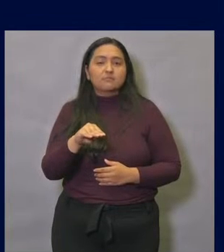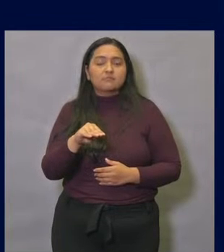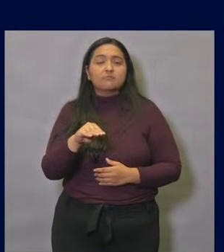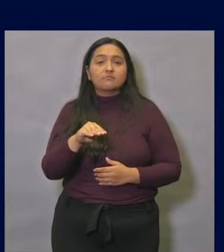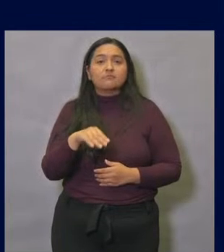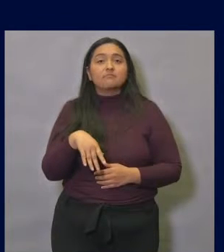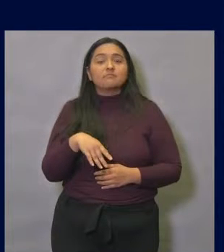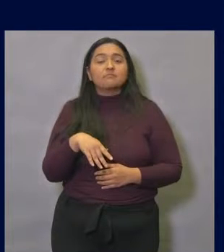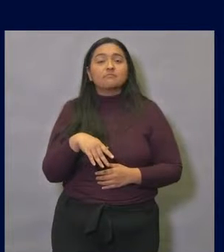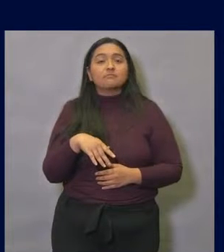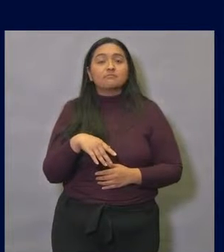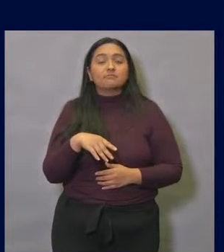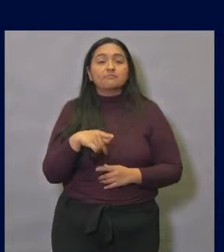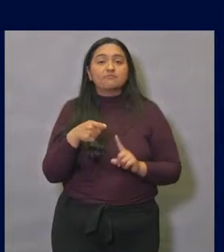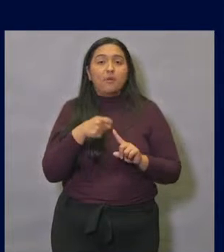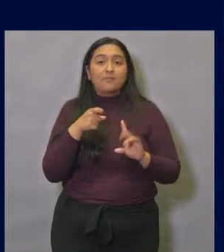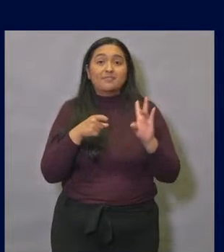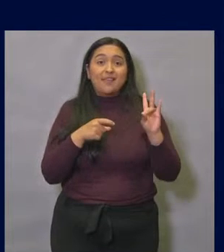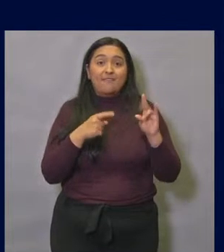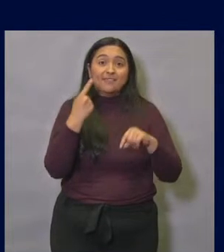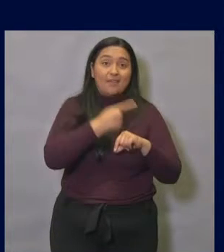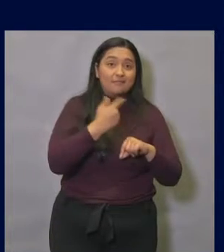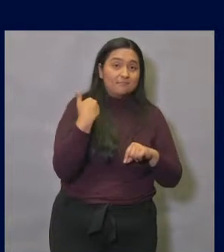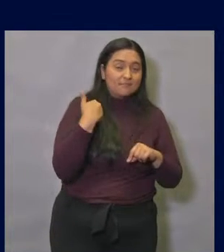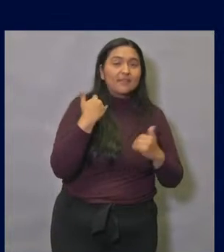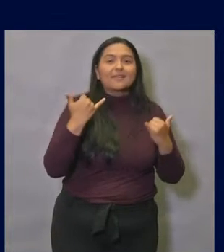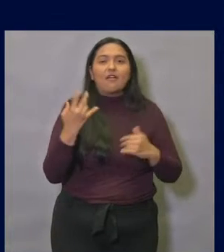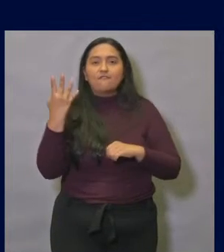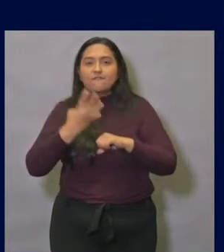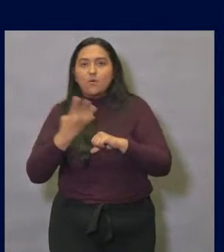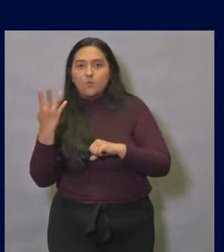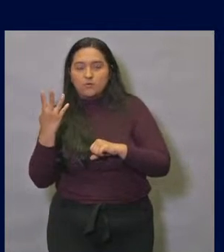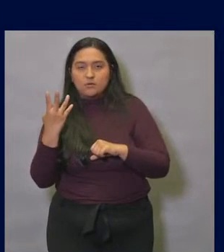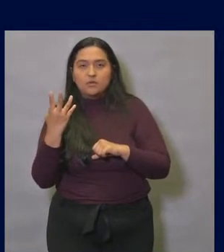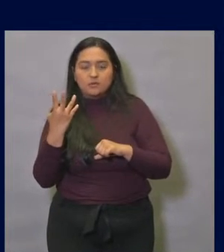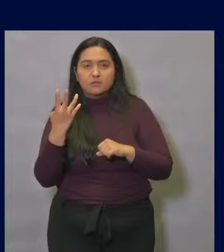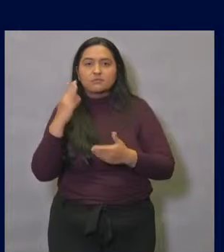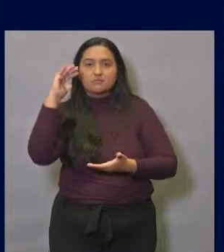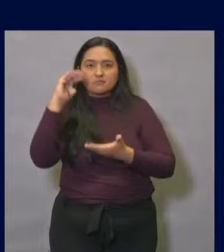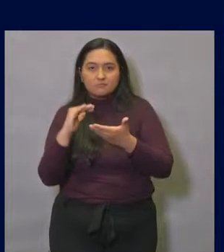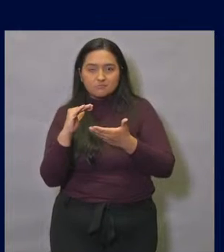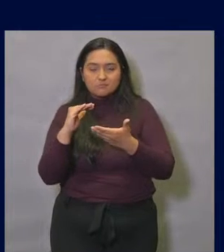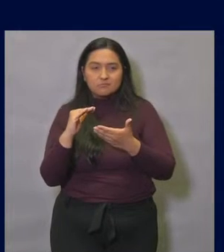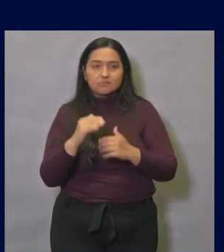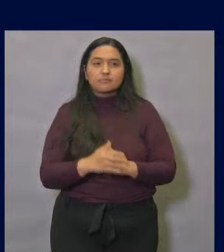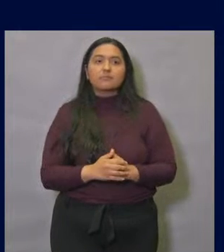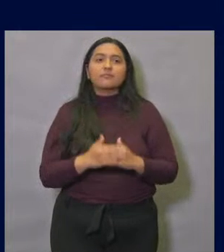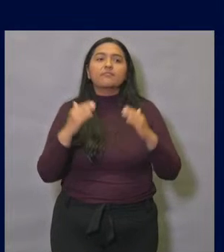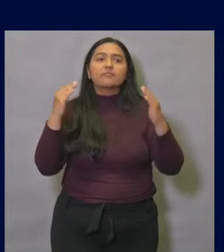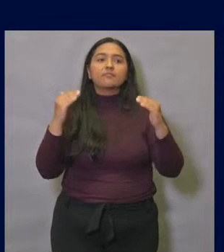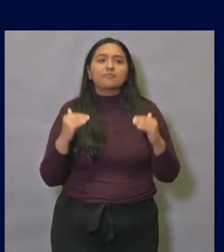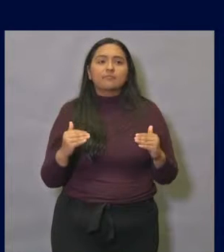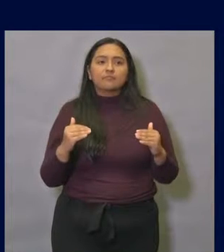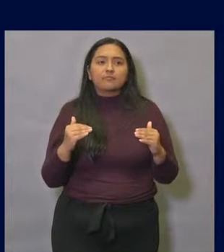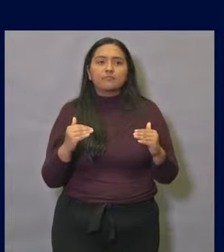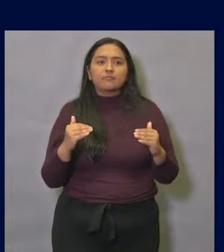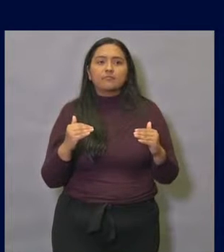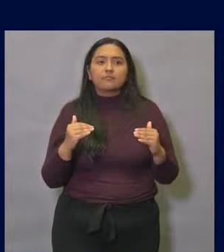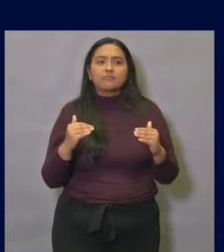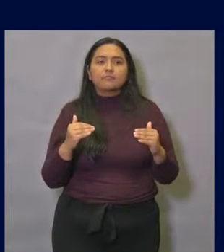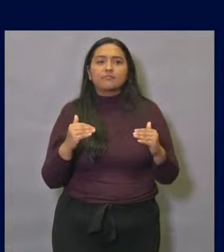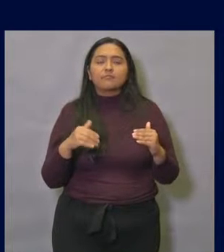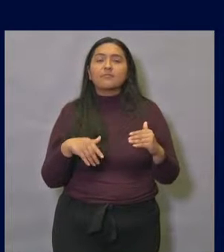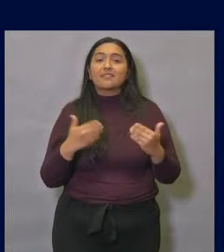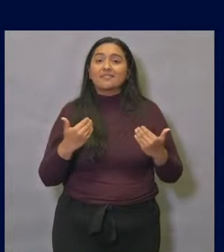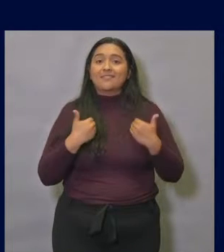a 4 días, mientras que la duración de la estancia se redujo solo en un 25% en los adultos